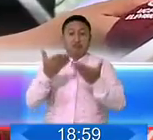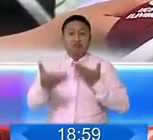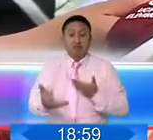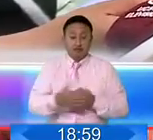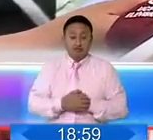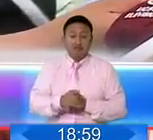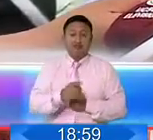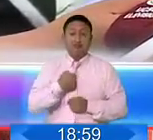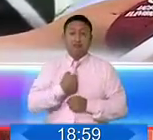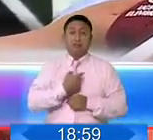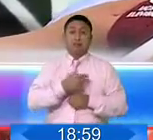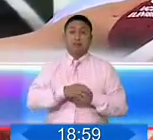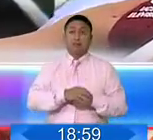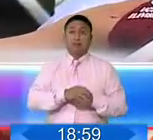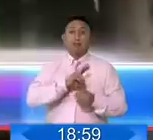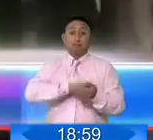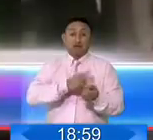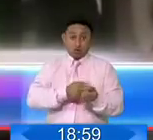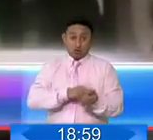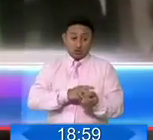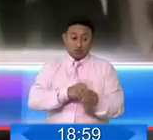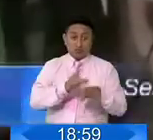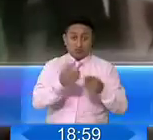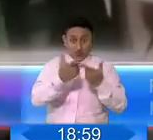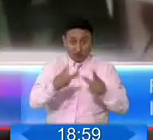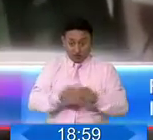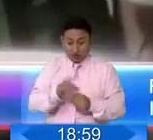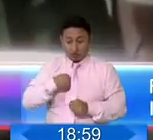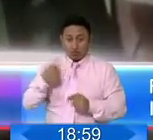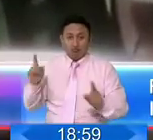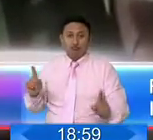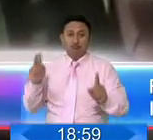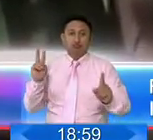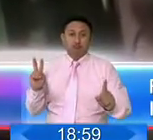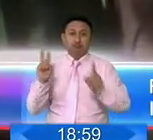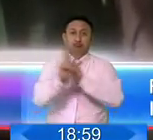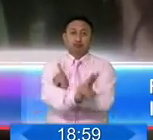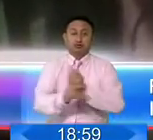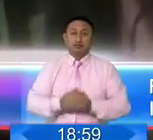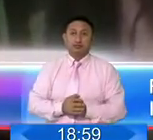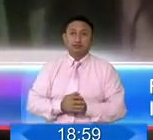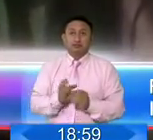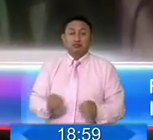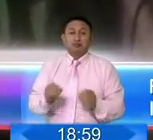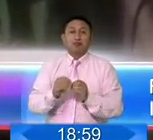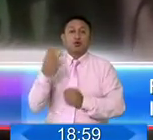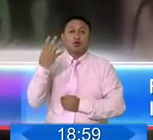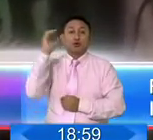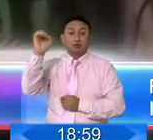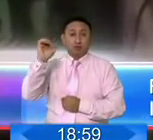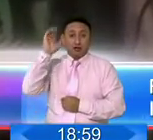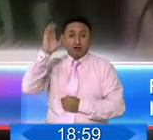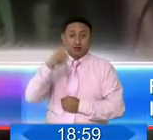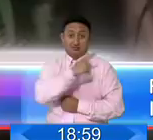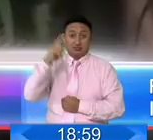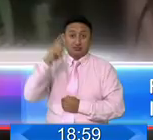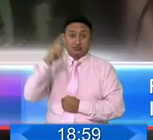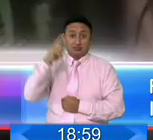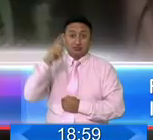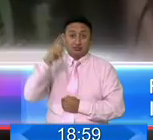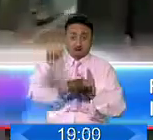al sobrino y él soltaba a la pareja. A esto se sumaría la existencia de cuatro videos y no solo el que se hizo público,